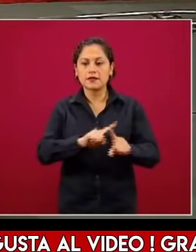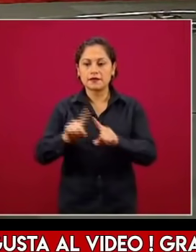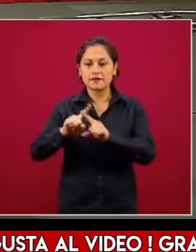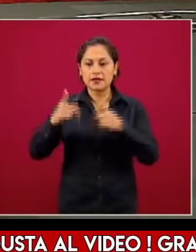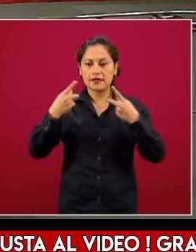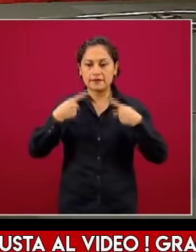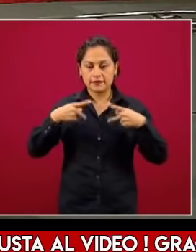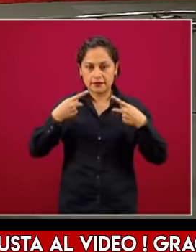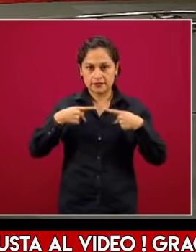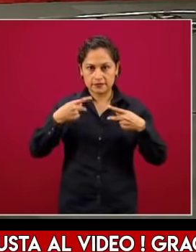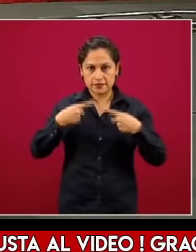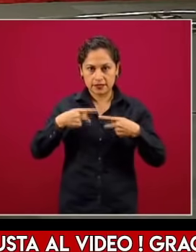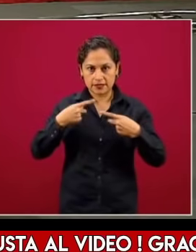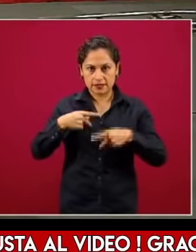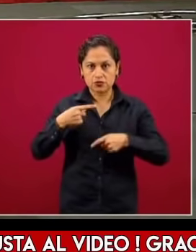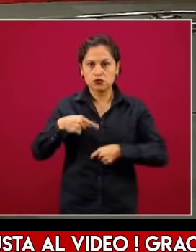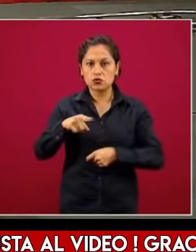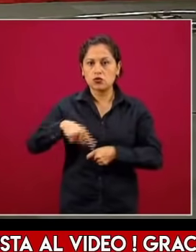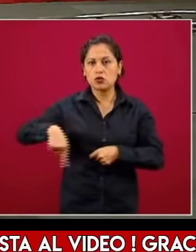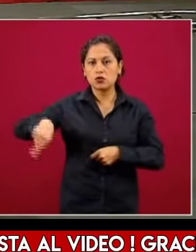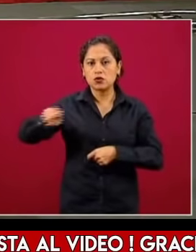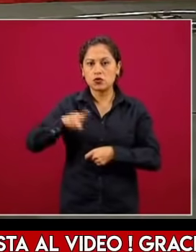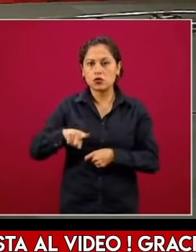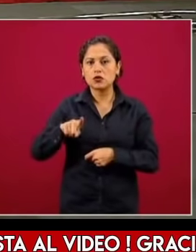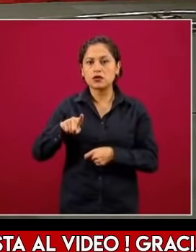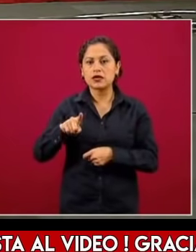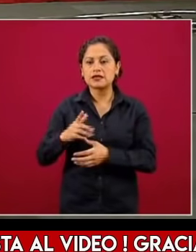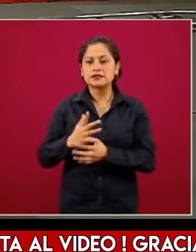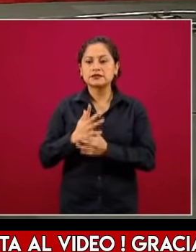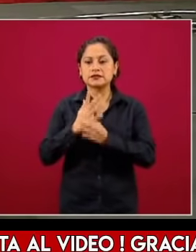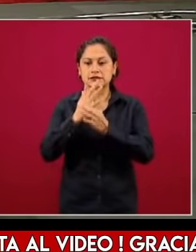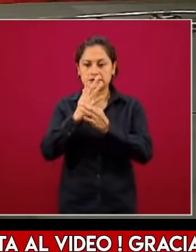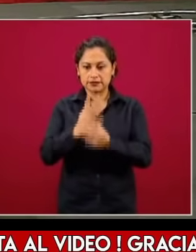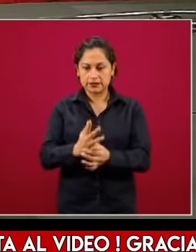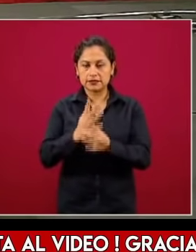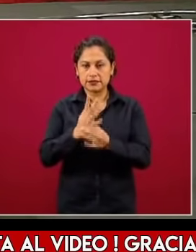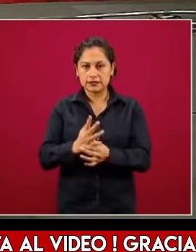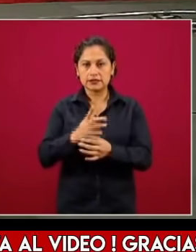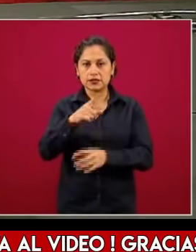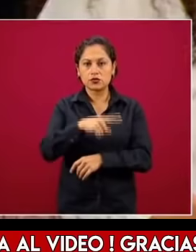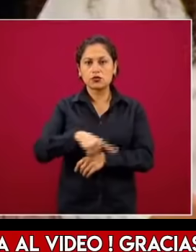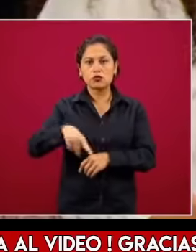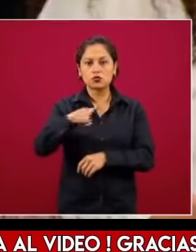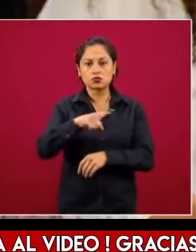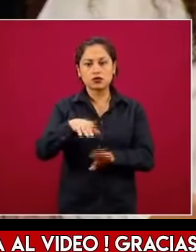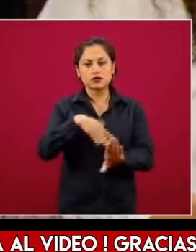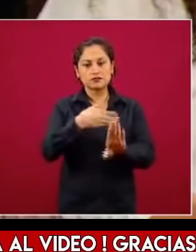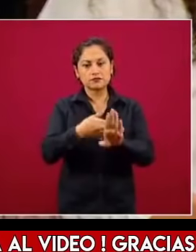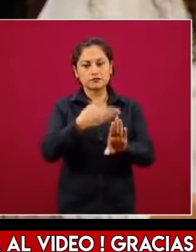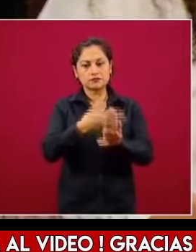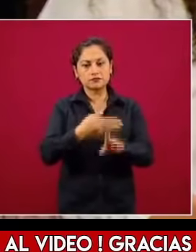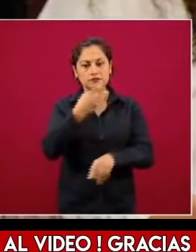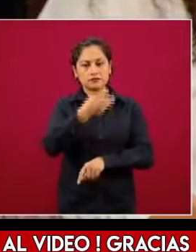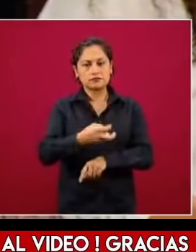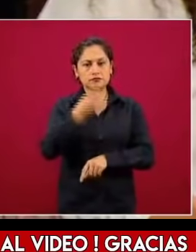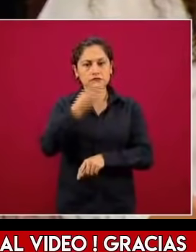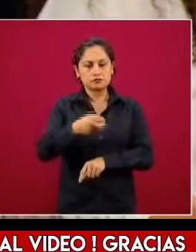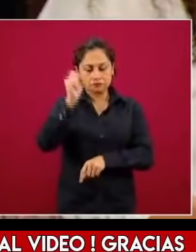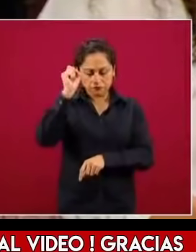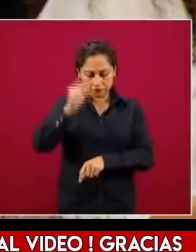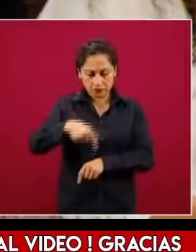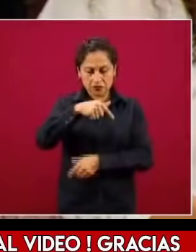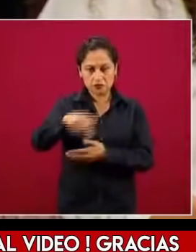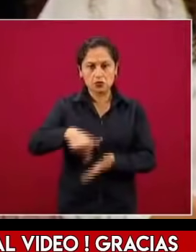conformes con de meditar el trabajo que hacen ustedes han tratado de descalificarlo también aquí mismo en este recinto